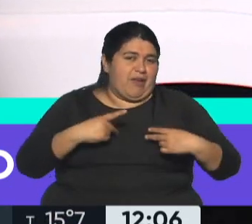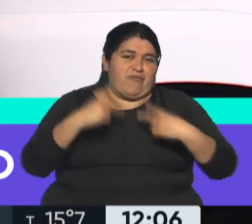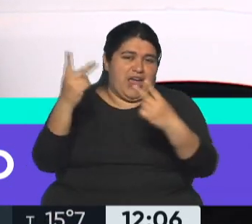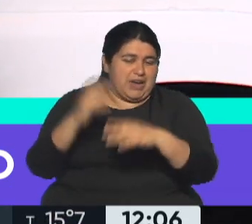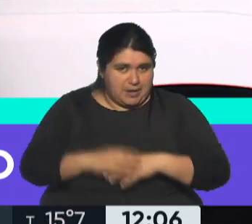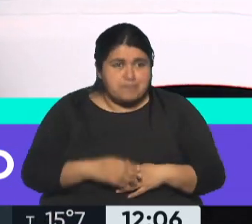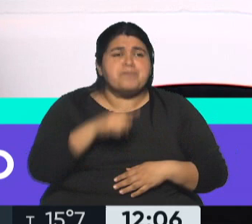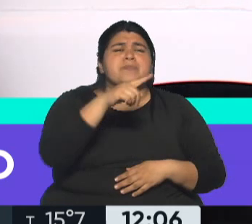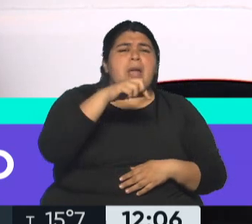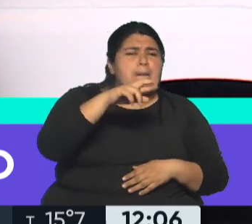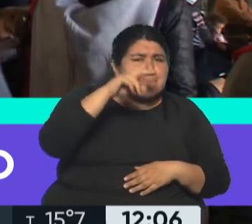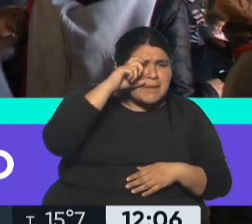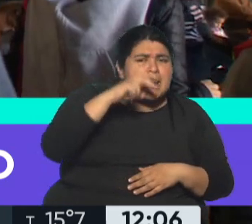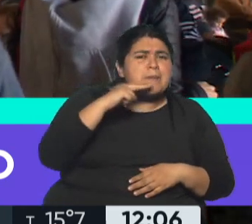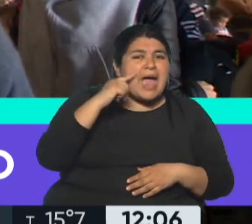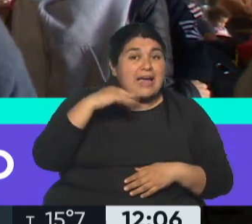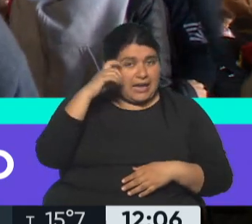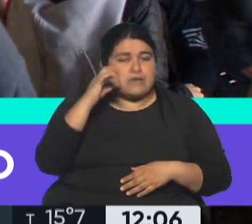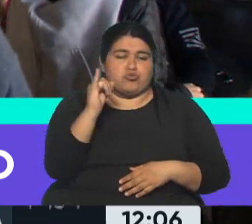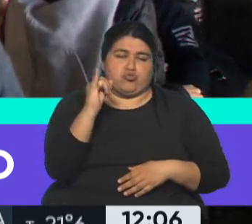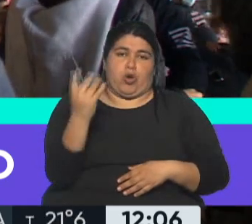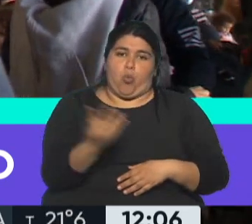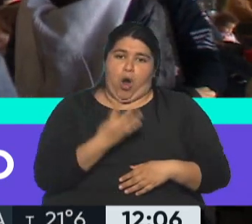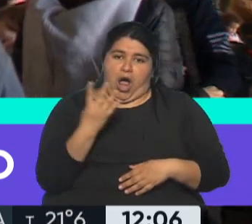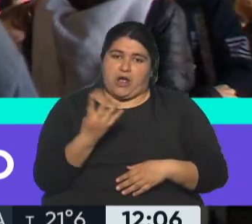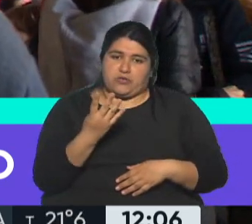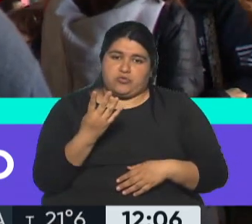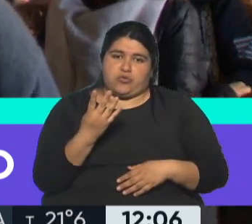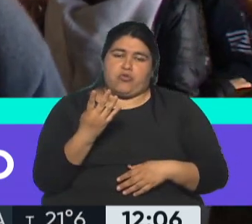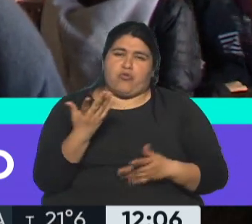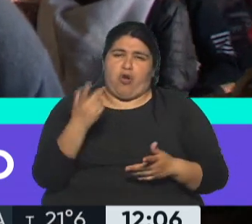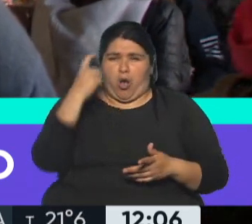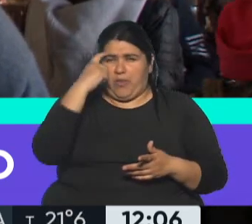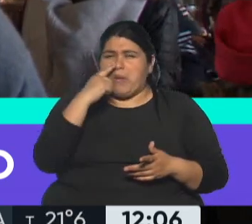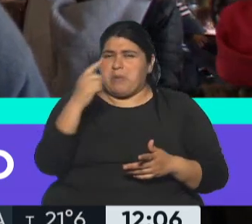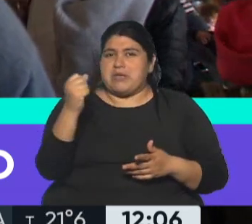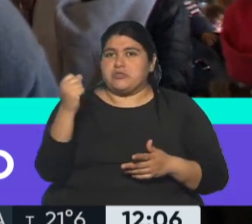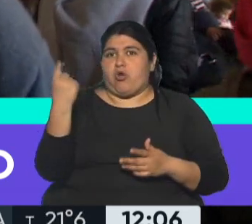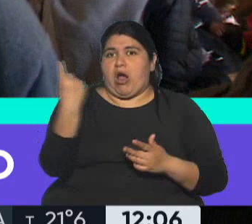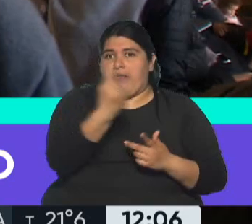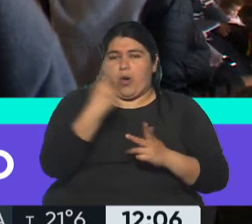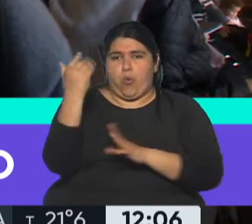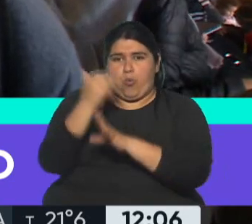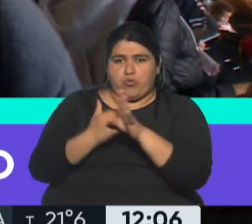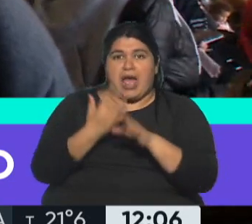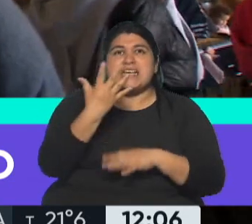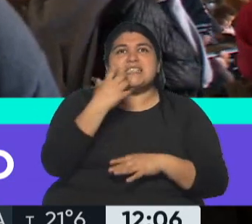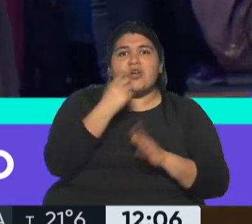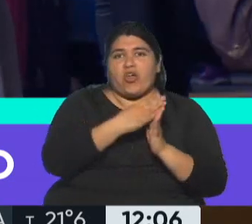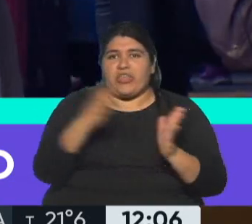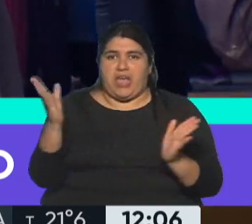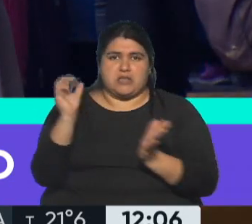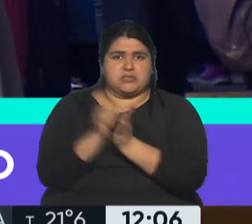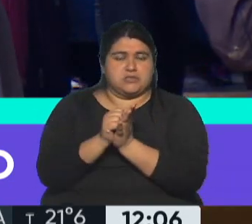con previaje? Claro, para cuatro no estaba. Pues, creo que era 10.000 pesos cada uno, los 5 días estos